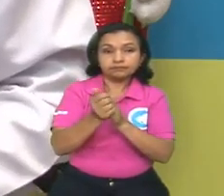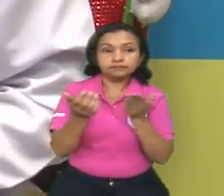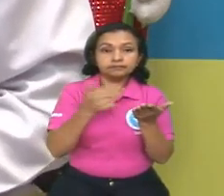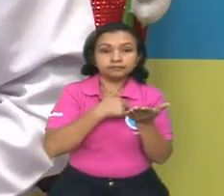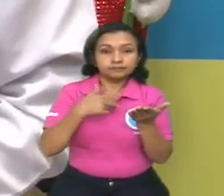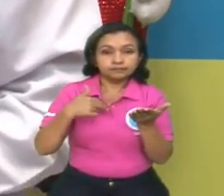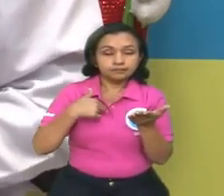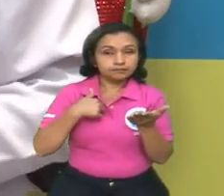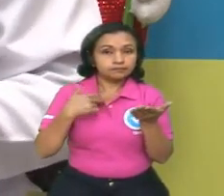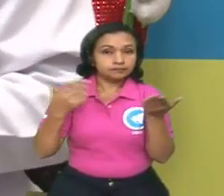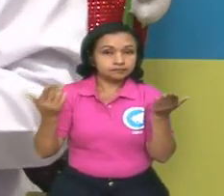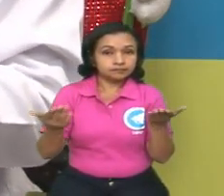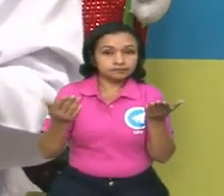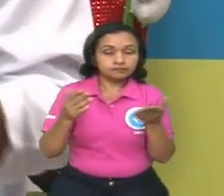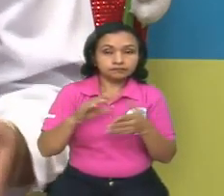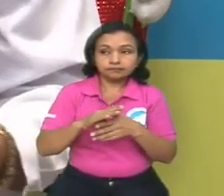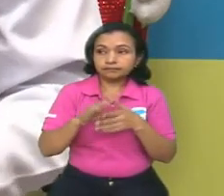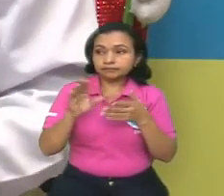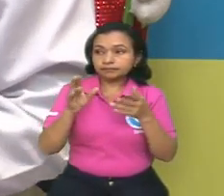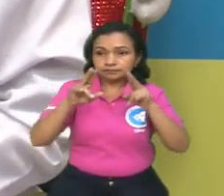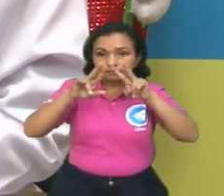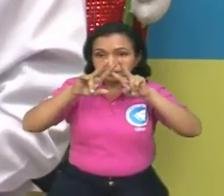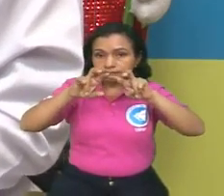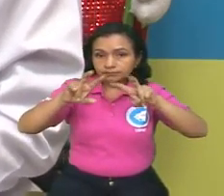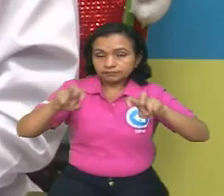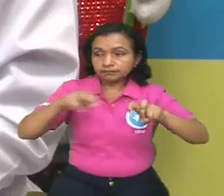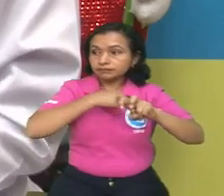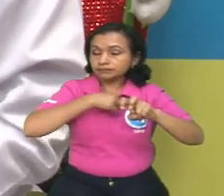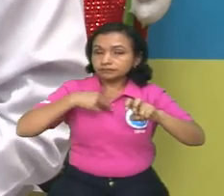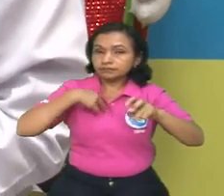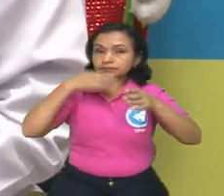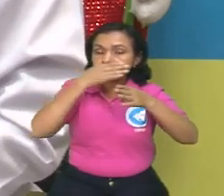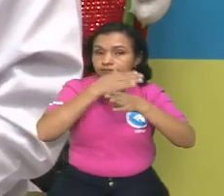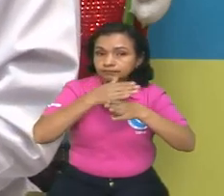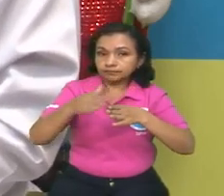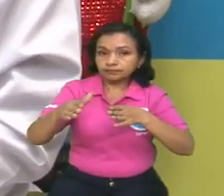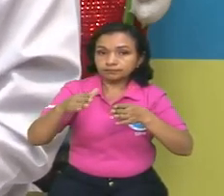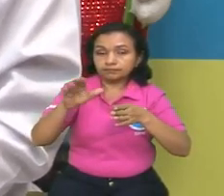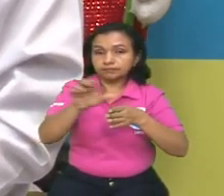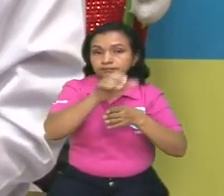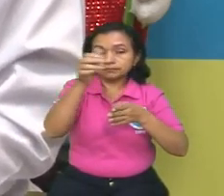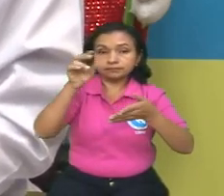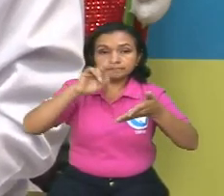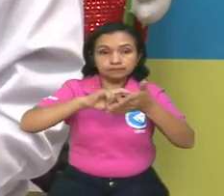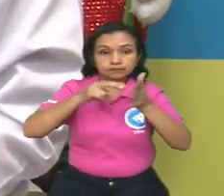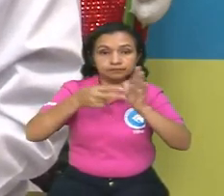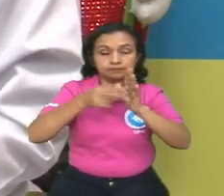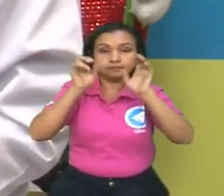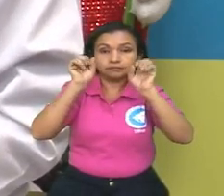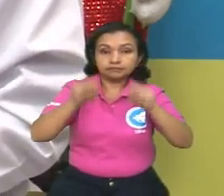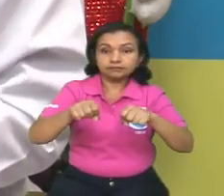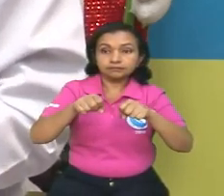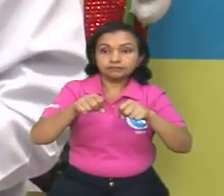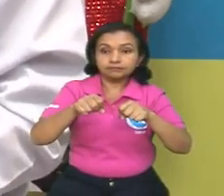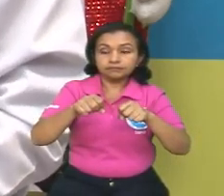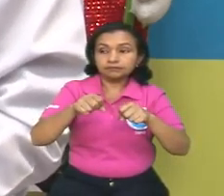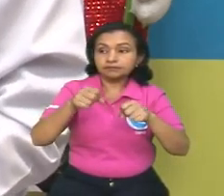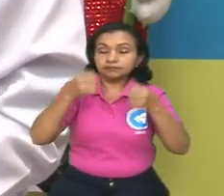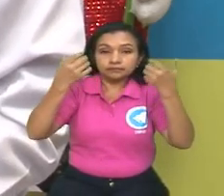vamos a hacer. Y esa ya es una revisión que nosotros hacemos aparte, pues que ya tiene otro significado. Puede aparecer dentro de las